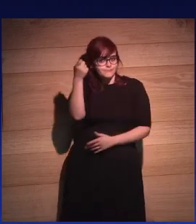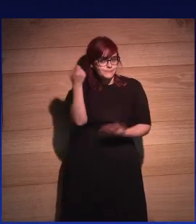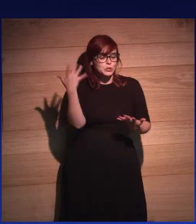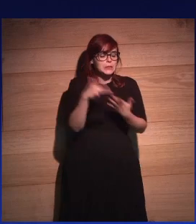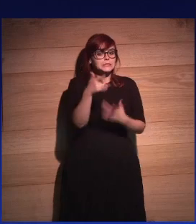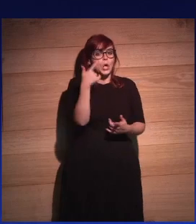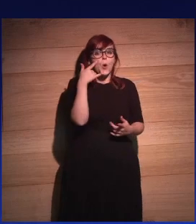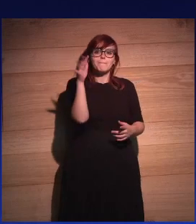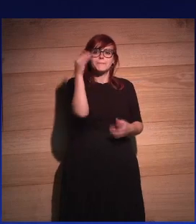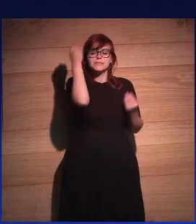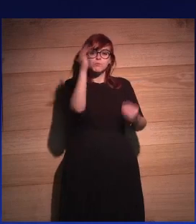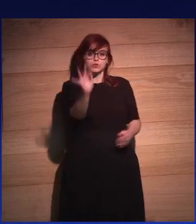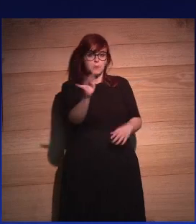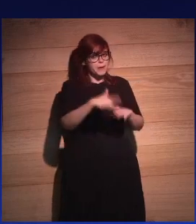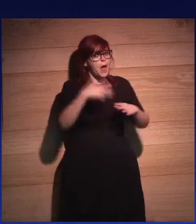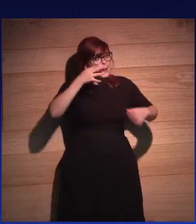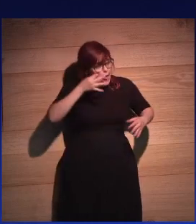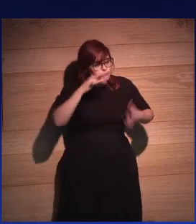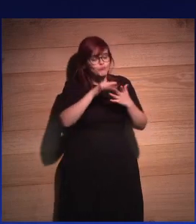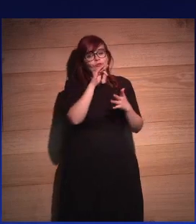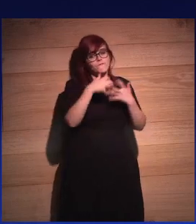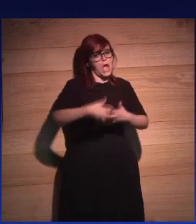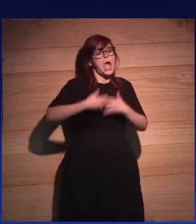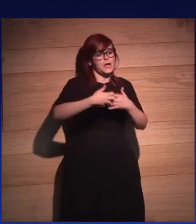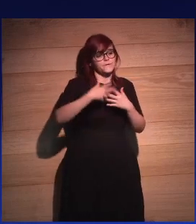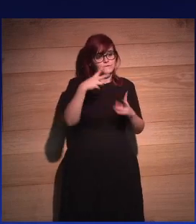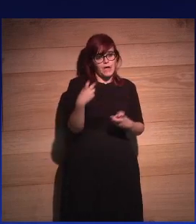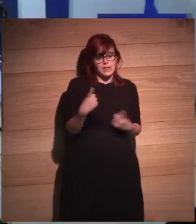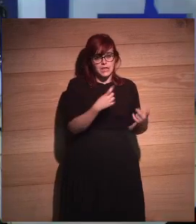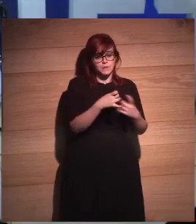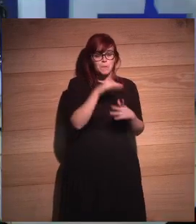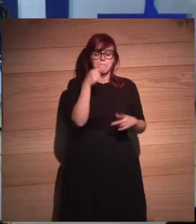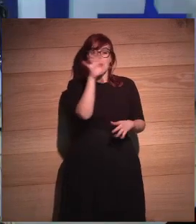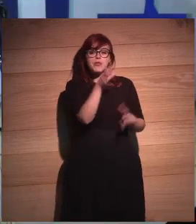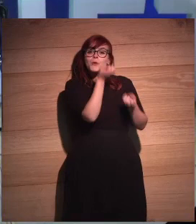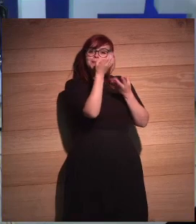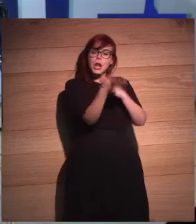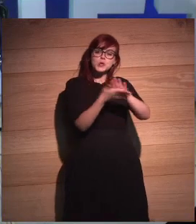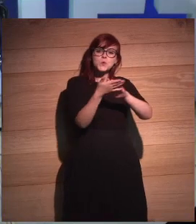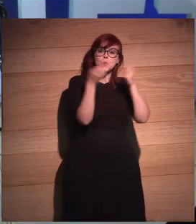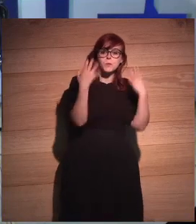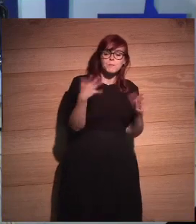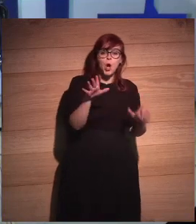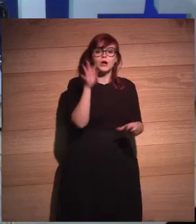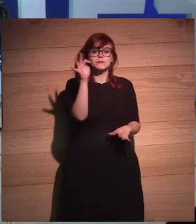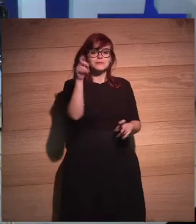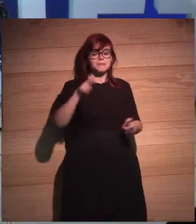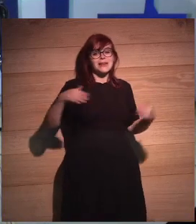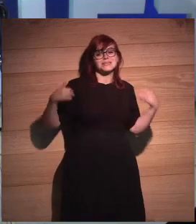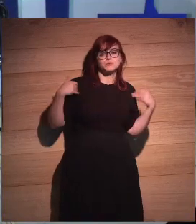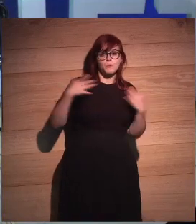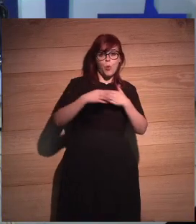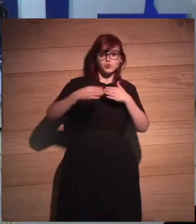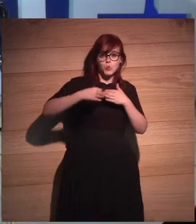pero soy realista también, y sé que va a llevar tiempo. Bueno, me parece muy buen comentario porque se habla mucho de la responsabilidad